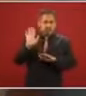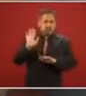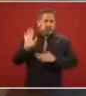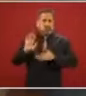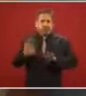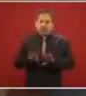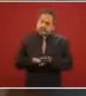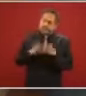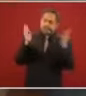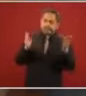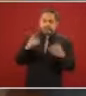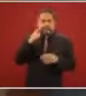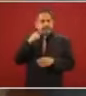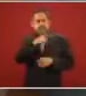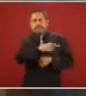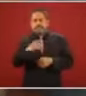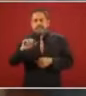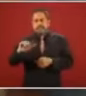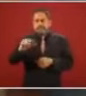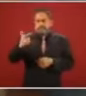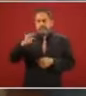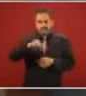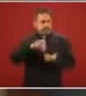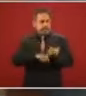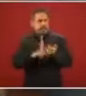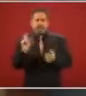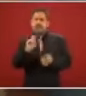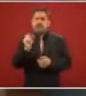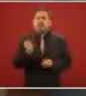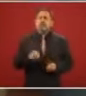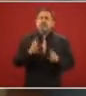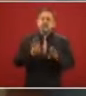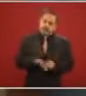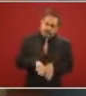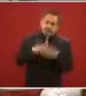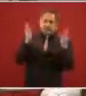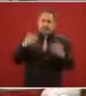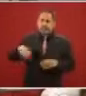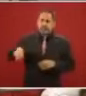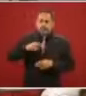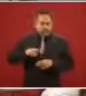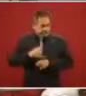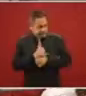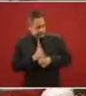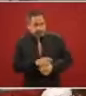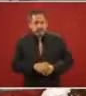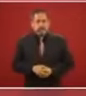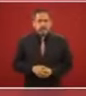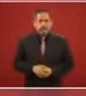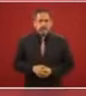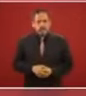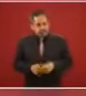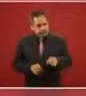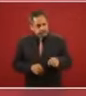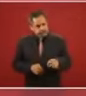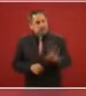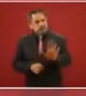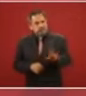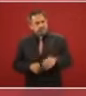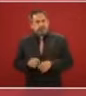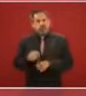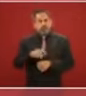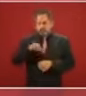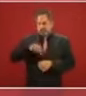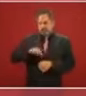dicho a usted el director del Archivo General de la Nación de cómo va en este tema? Hoy mismo pedimos información y